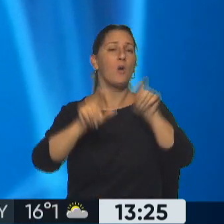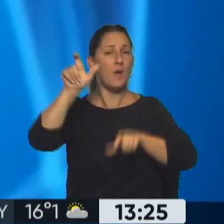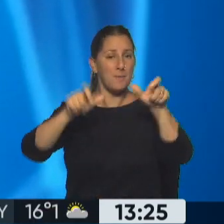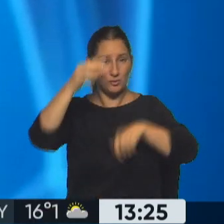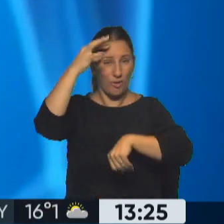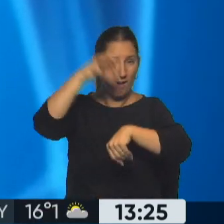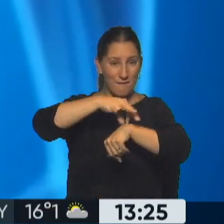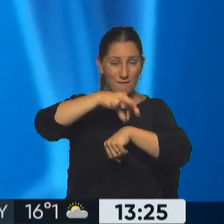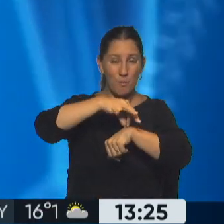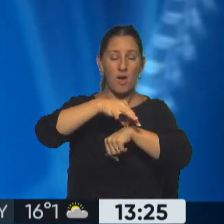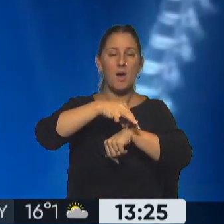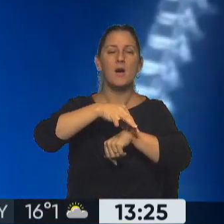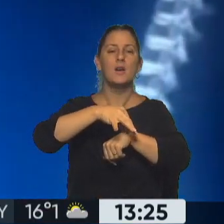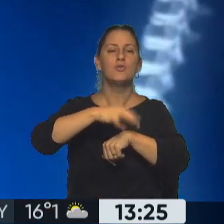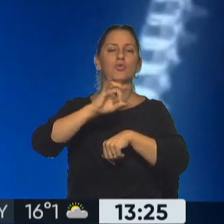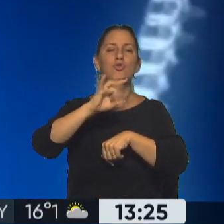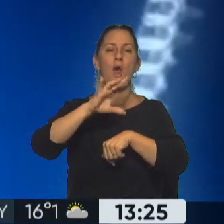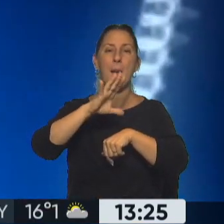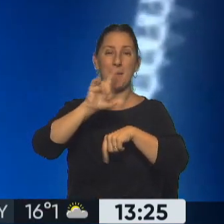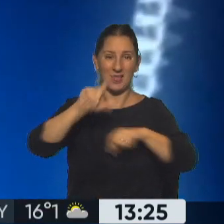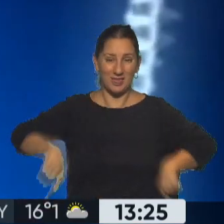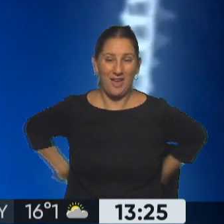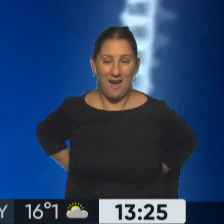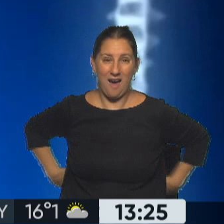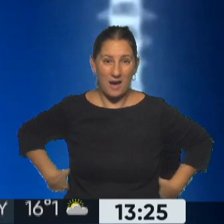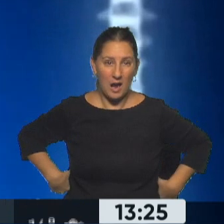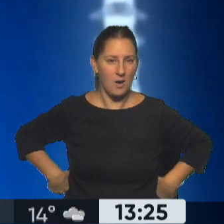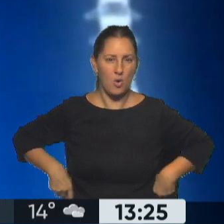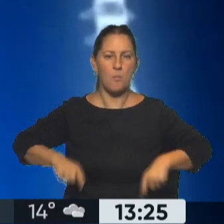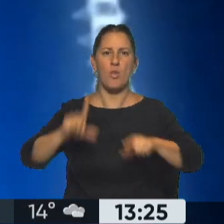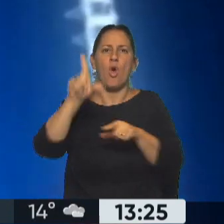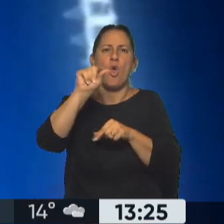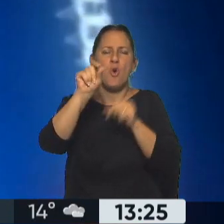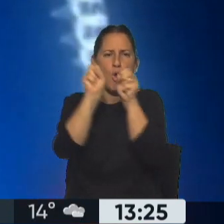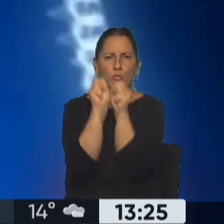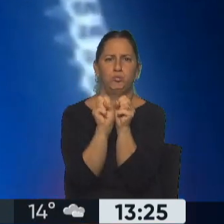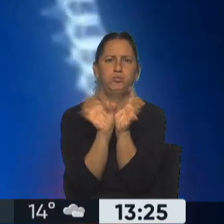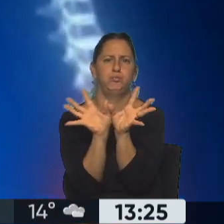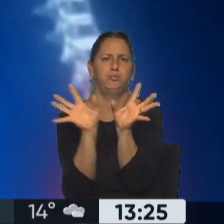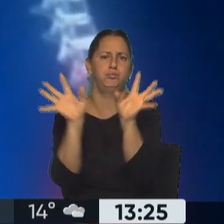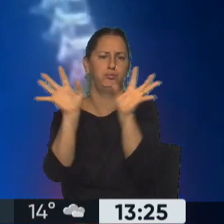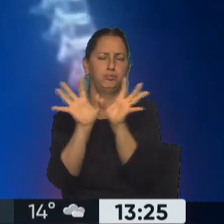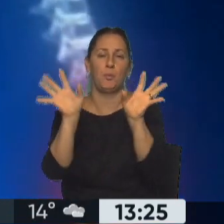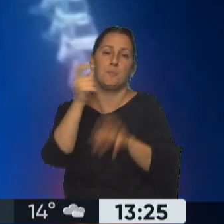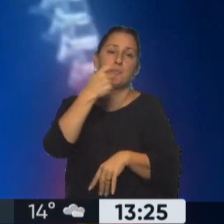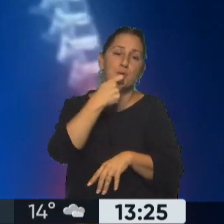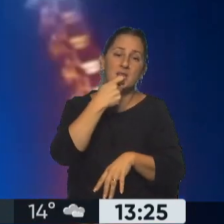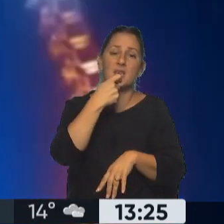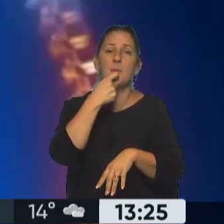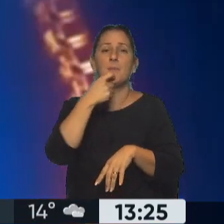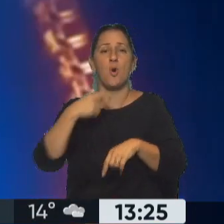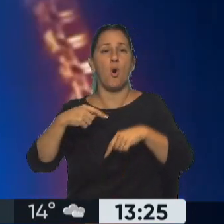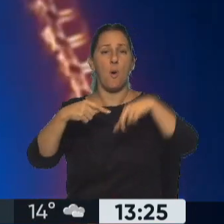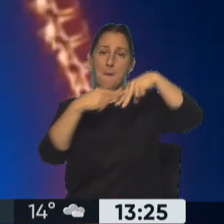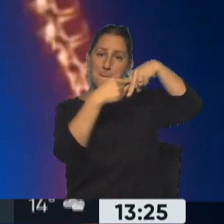que no solamente se limita a esa región sino que el dolor puede irradiarse hacia otras áreas Como por ejemplo hacia una